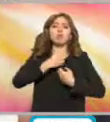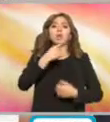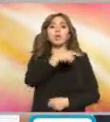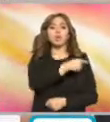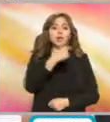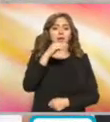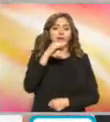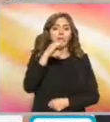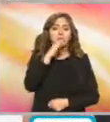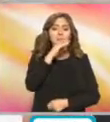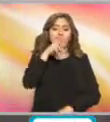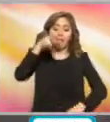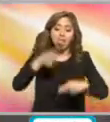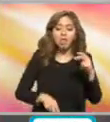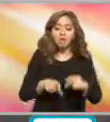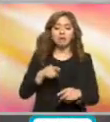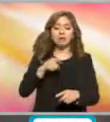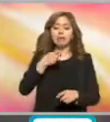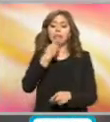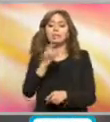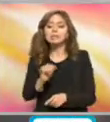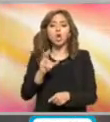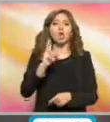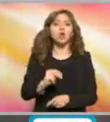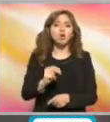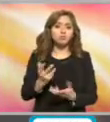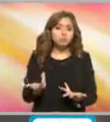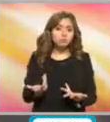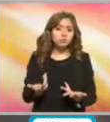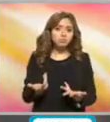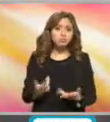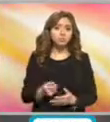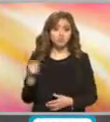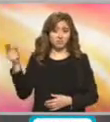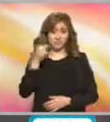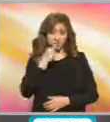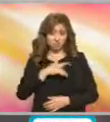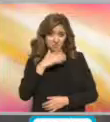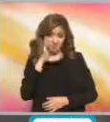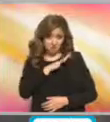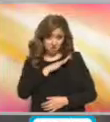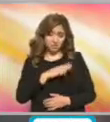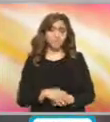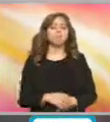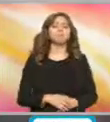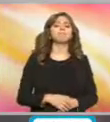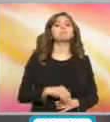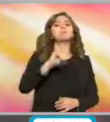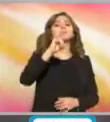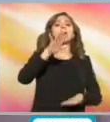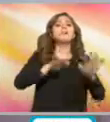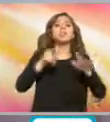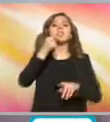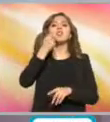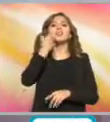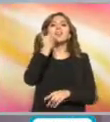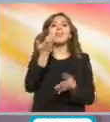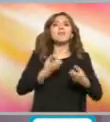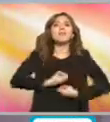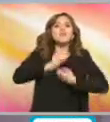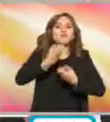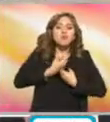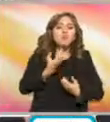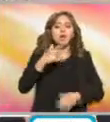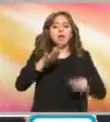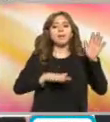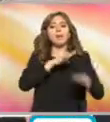juzgado este niño de alguna forma? Muchas veces lo que queremos es compartir, Sí. ¿no? Y sobre todo las mamás tendemos a hacer esta parte de, es que lo que deberías de